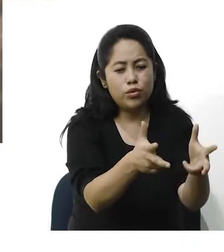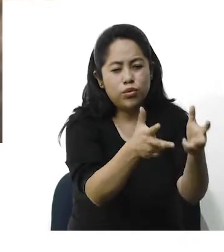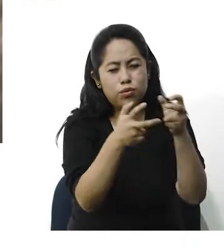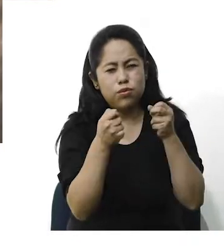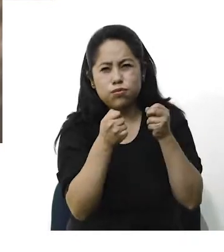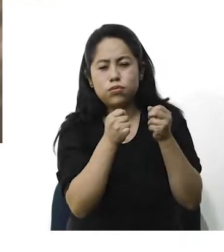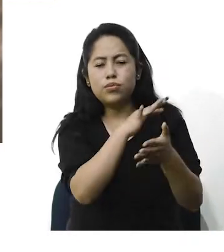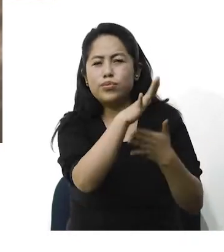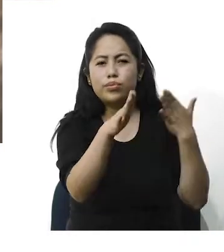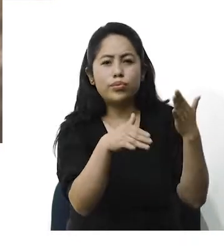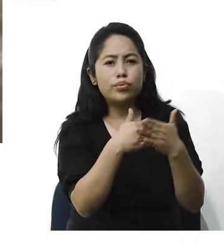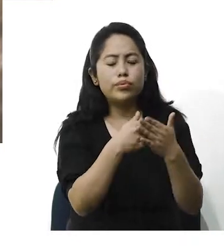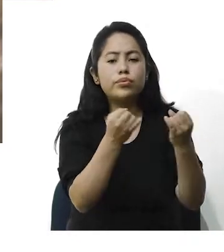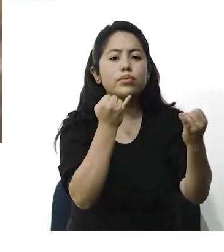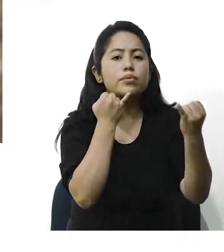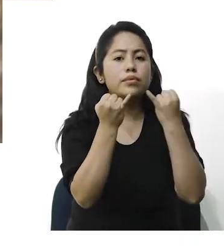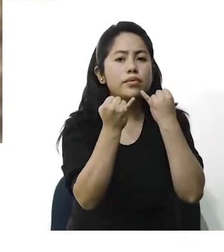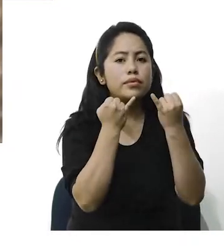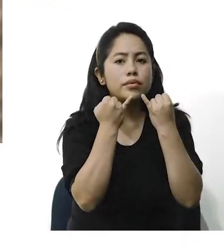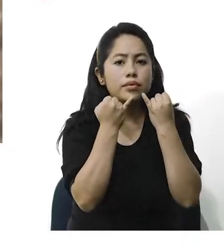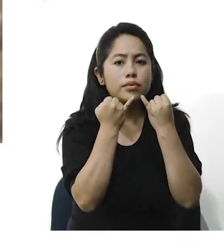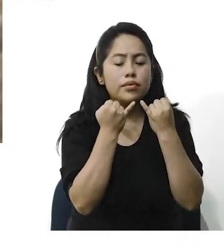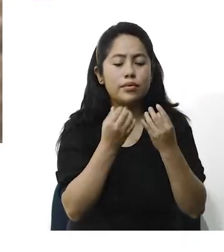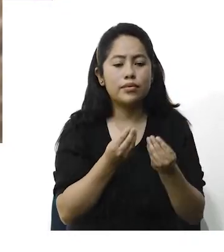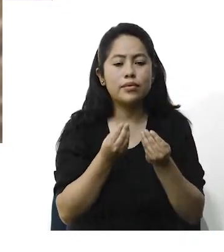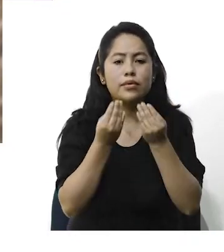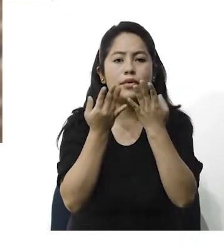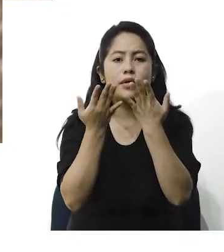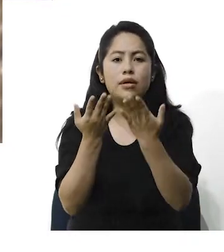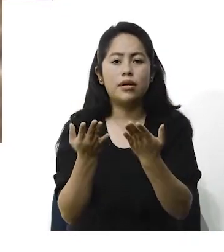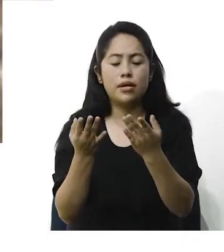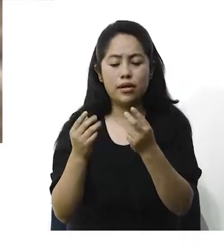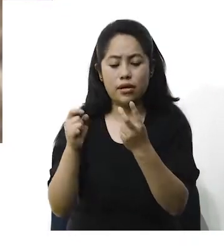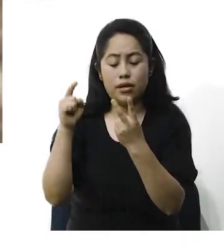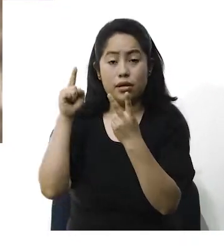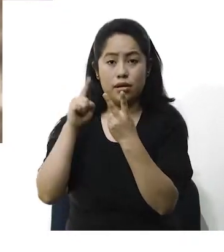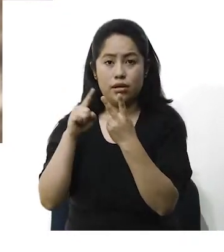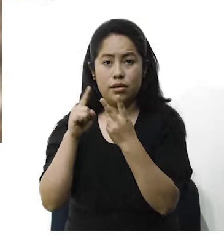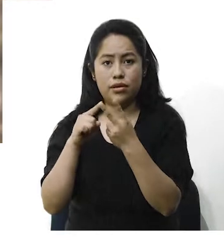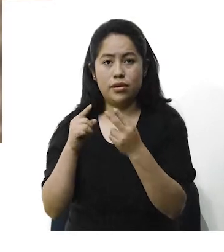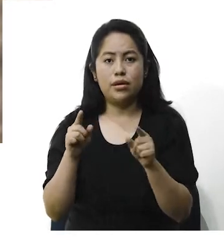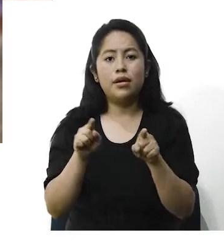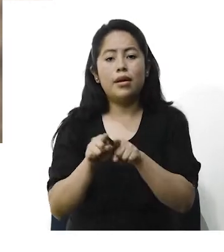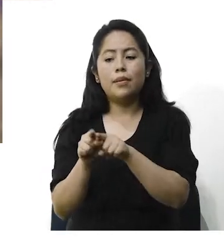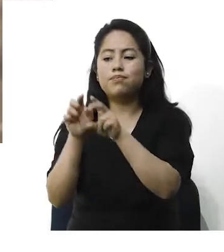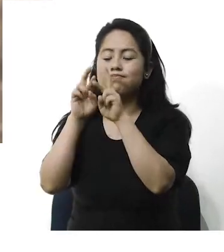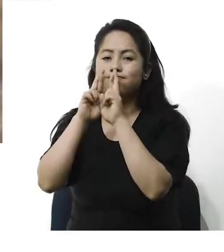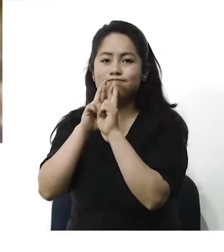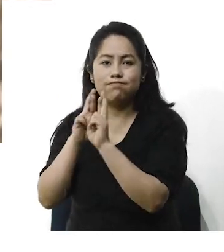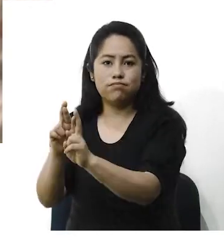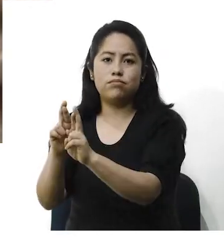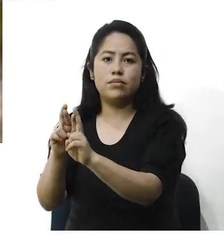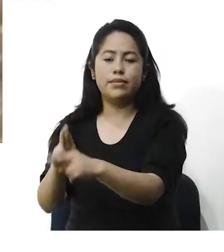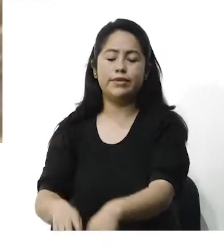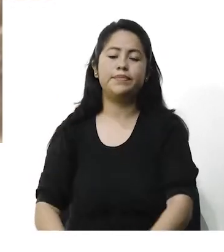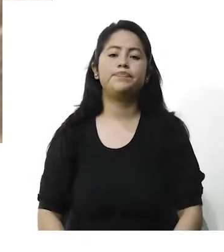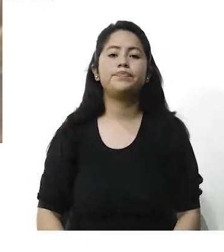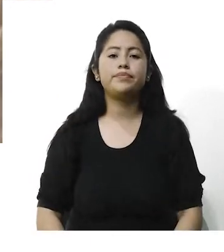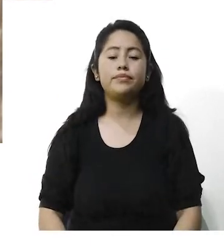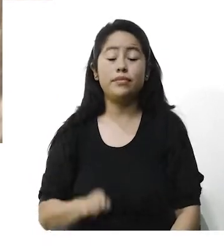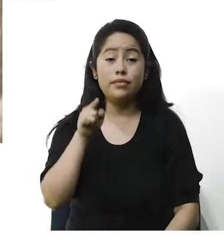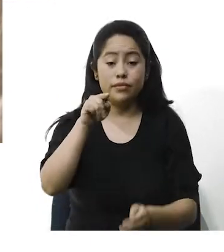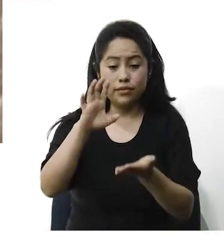información para ser transmitidas y por el otro lado, emiten respuestas.